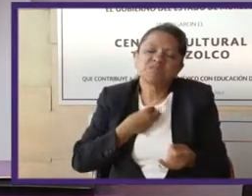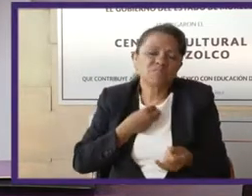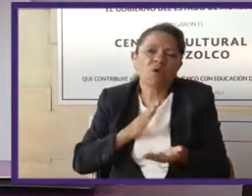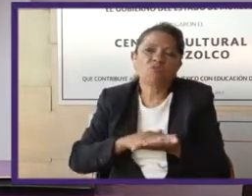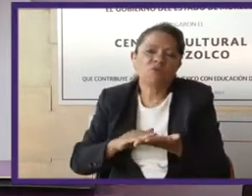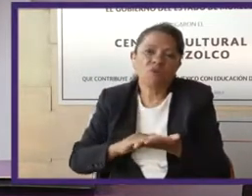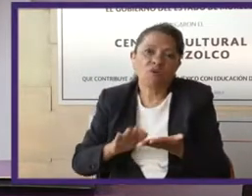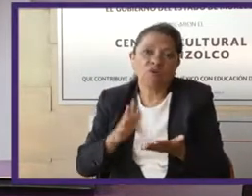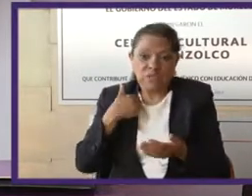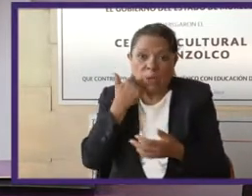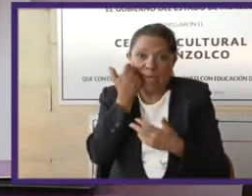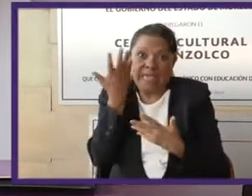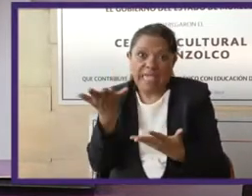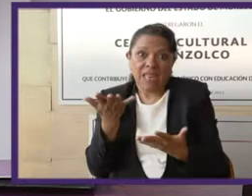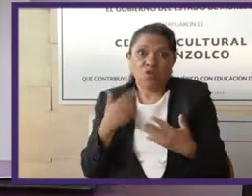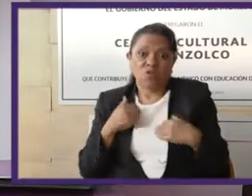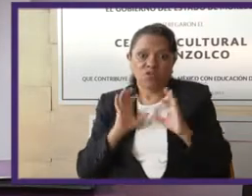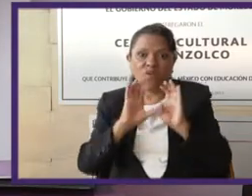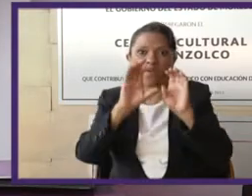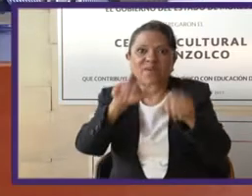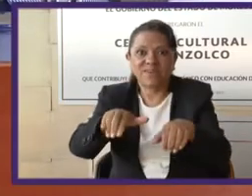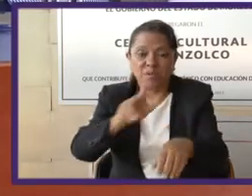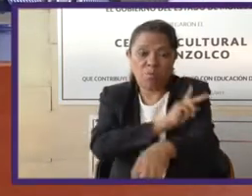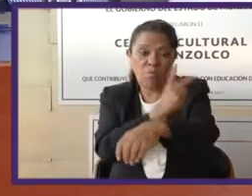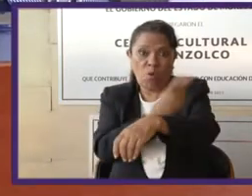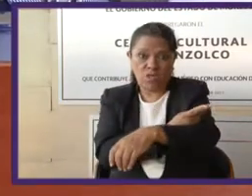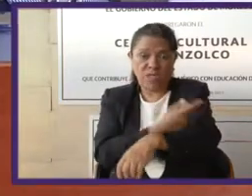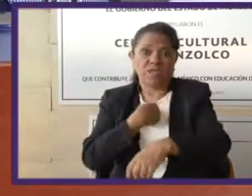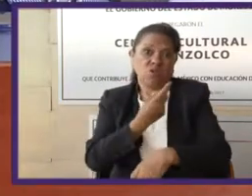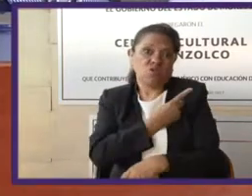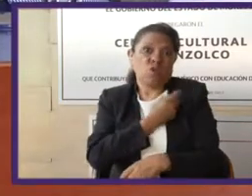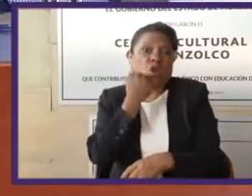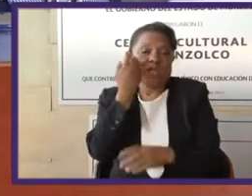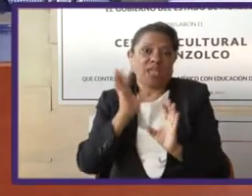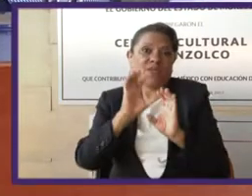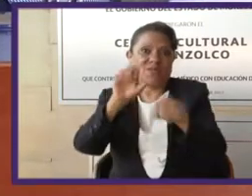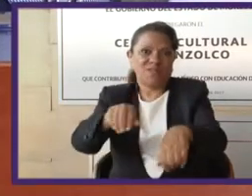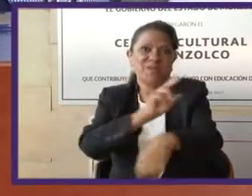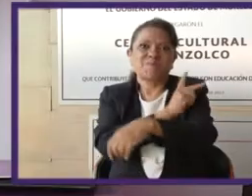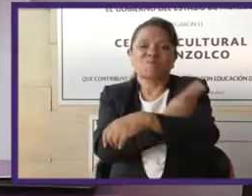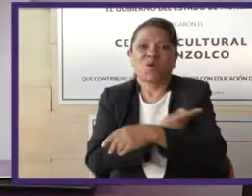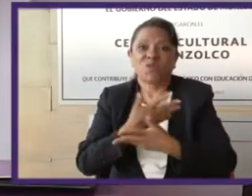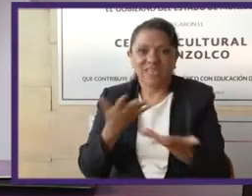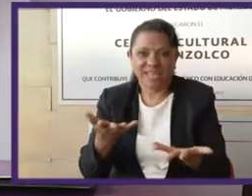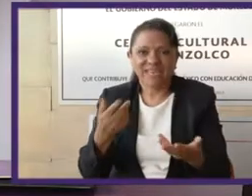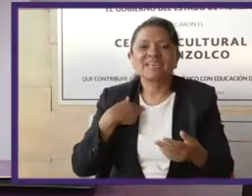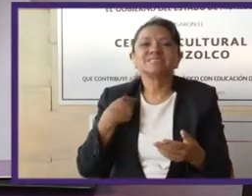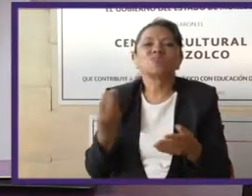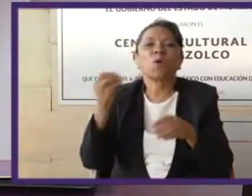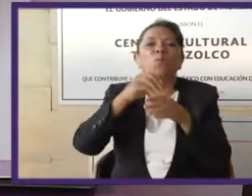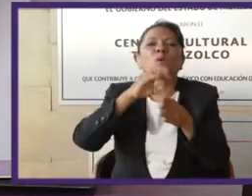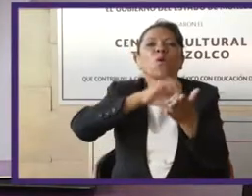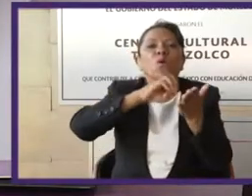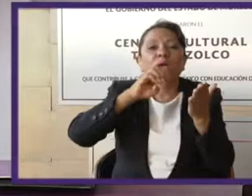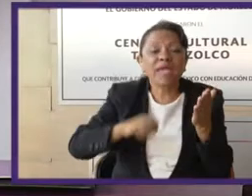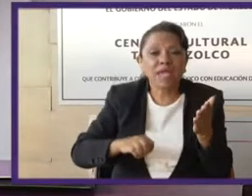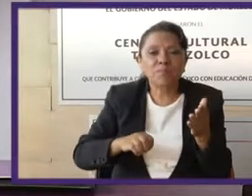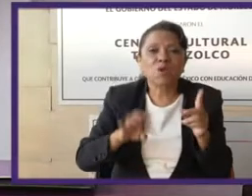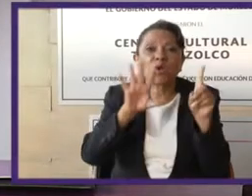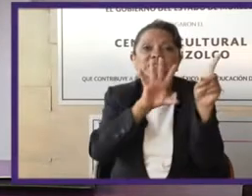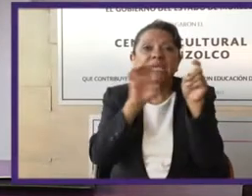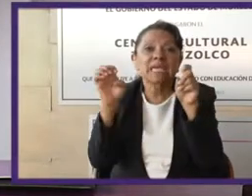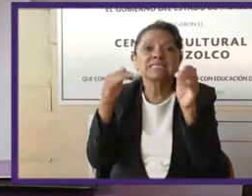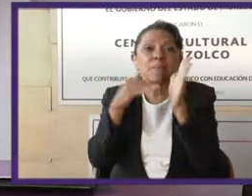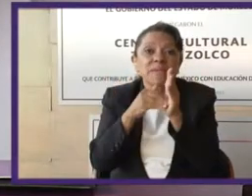el solo hecho de llegar al poder. Les pongo un ejemplo, 6.700 millones de